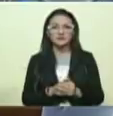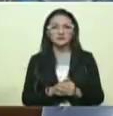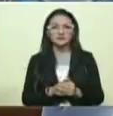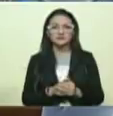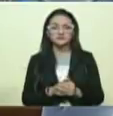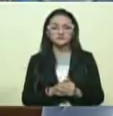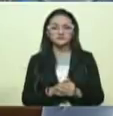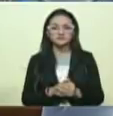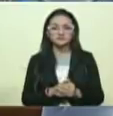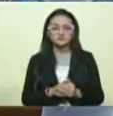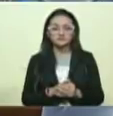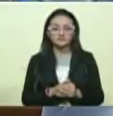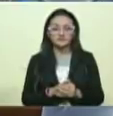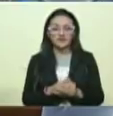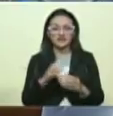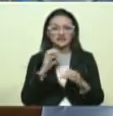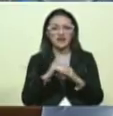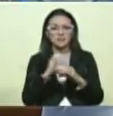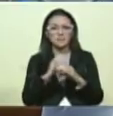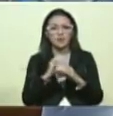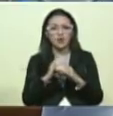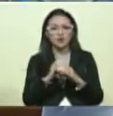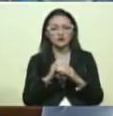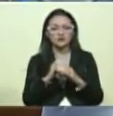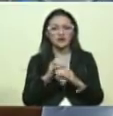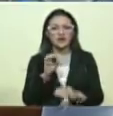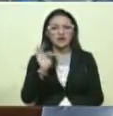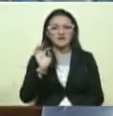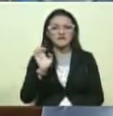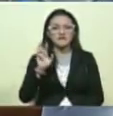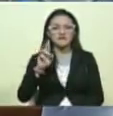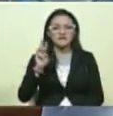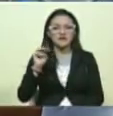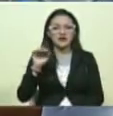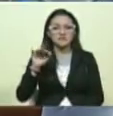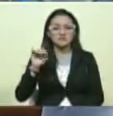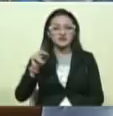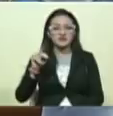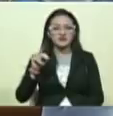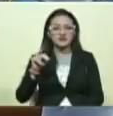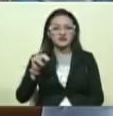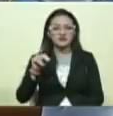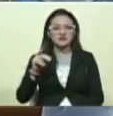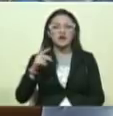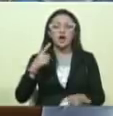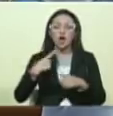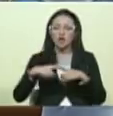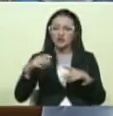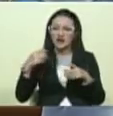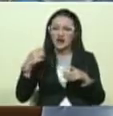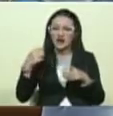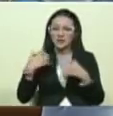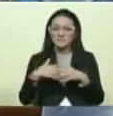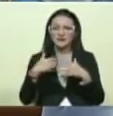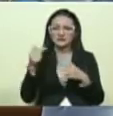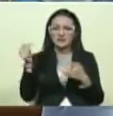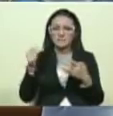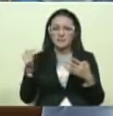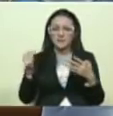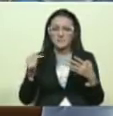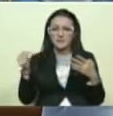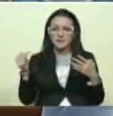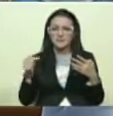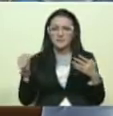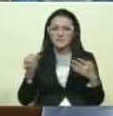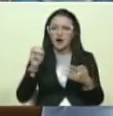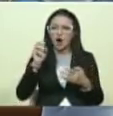Al Norte, Transporte Urbano Fermín, Transfurca, Agropecuaria La Fundadora, Concremix Oriente,